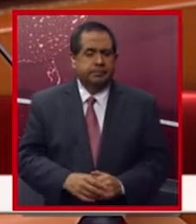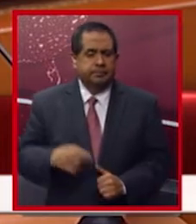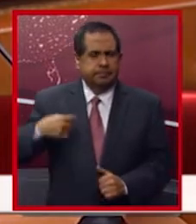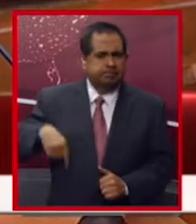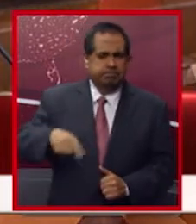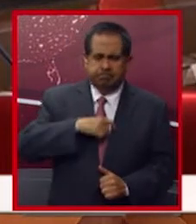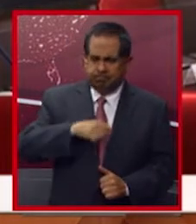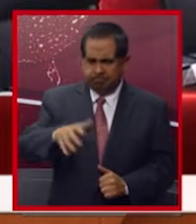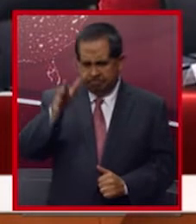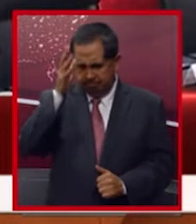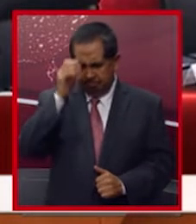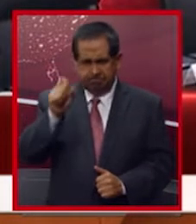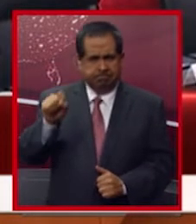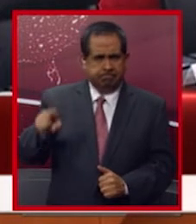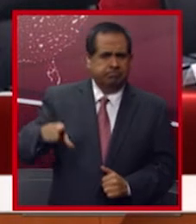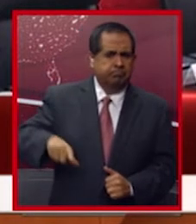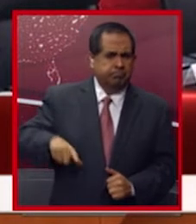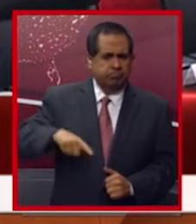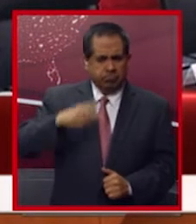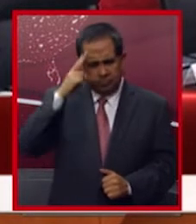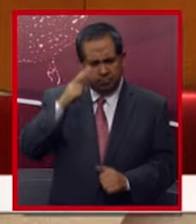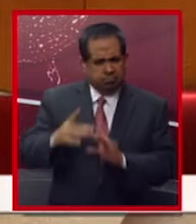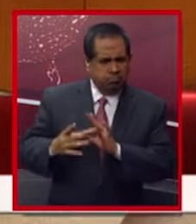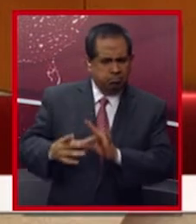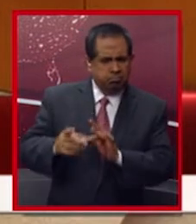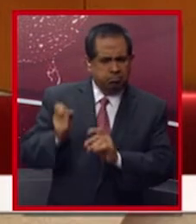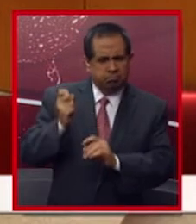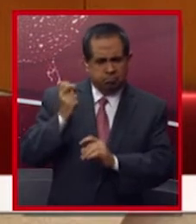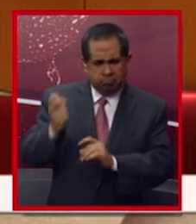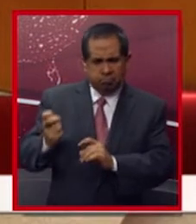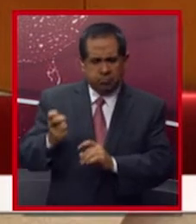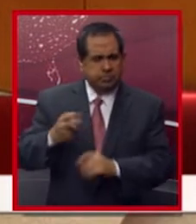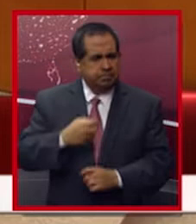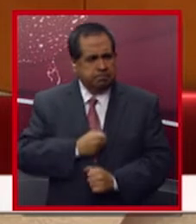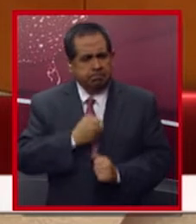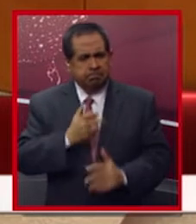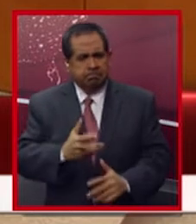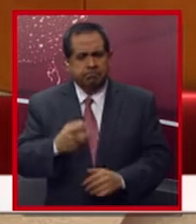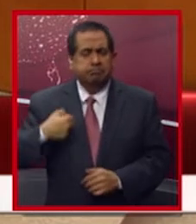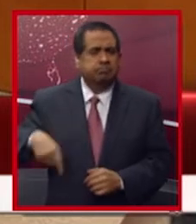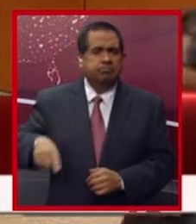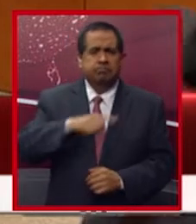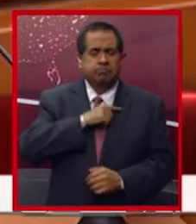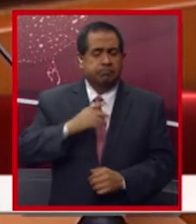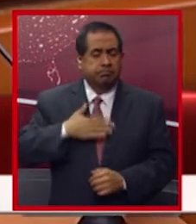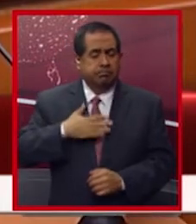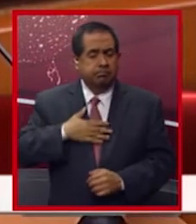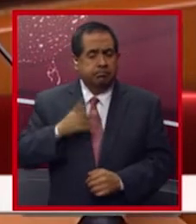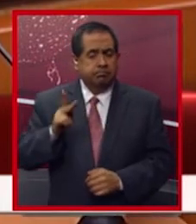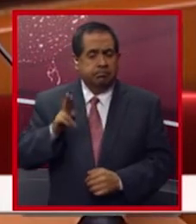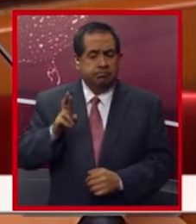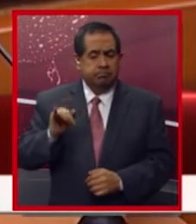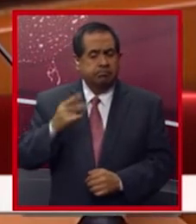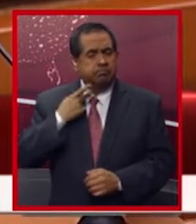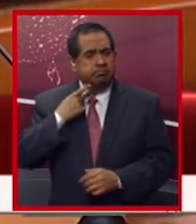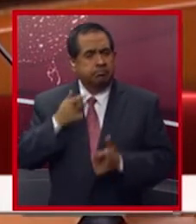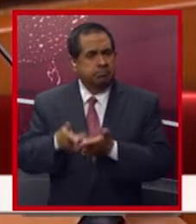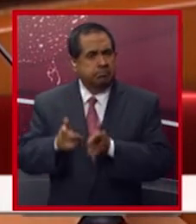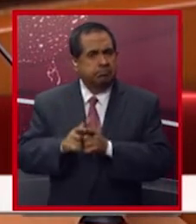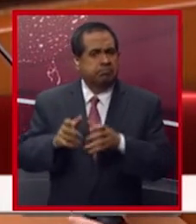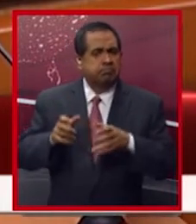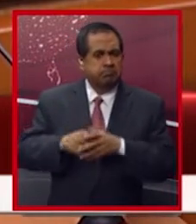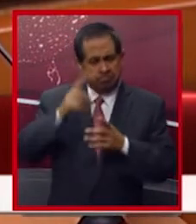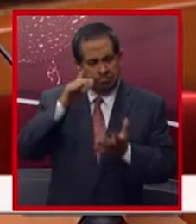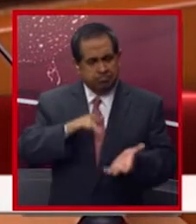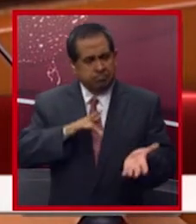Respaldamos la posición del gobierno mexicano. Nos manifestamos los legisladores del PRI en